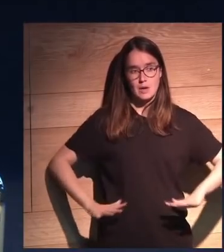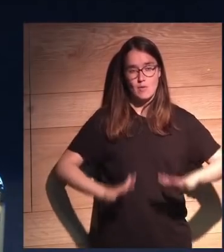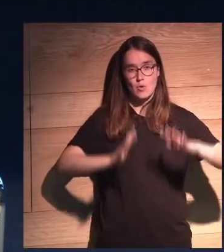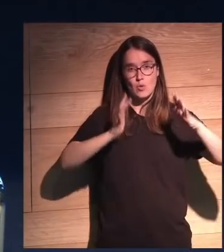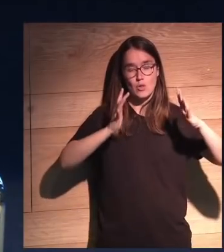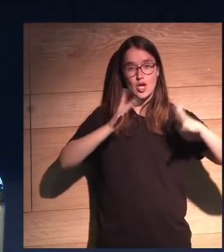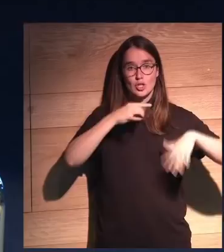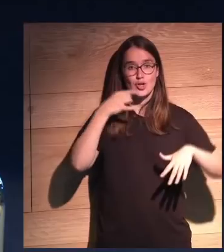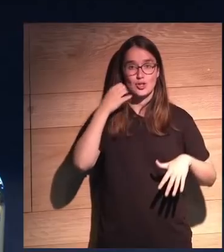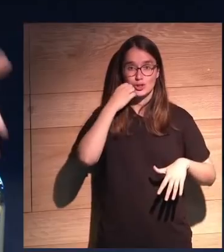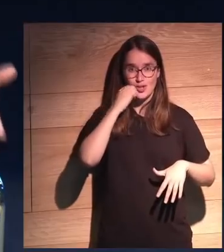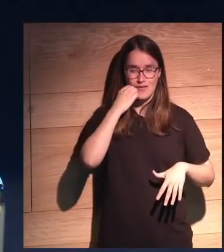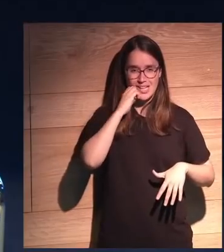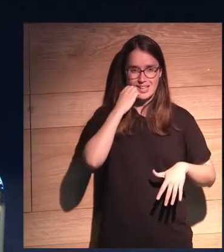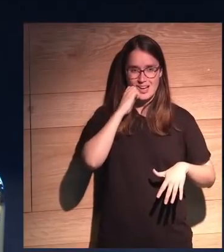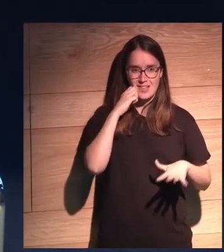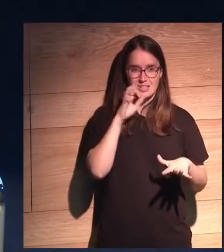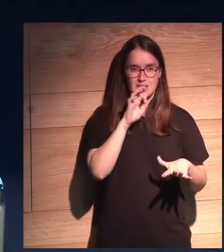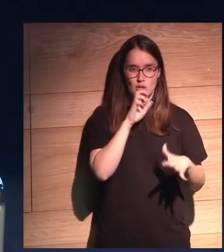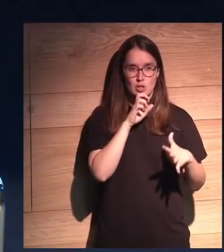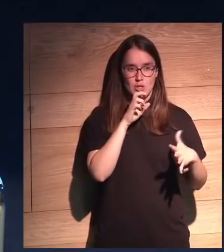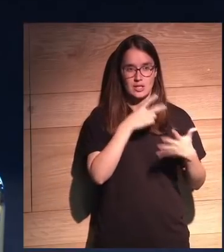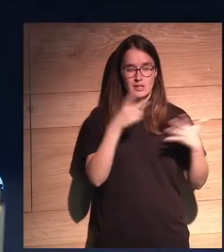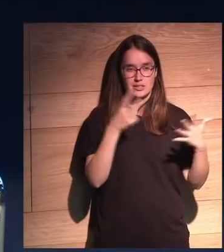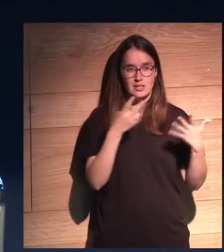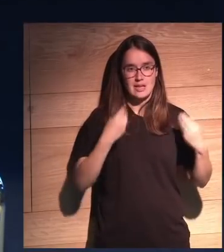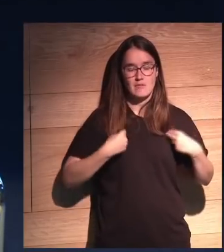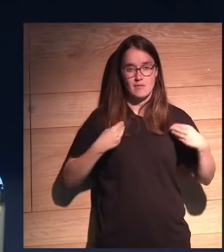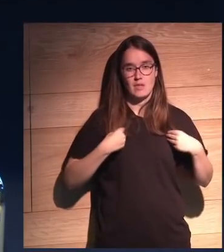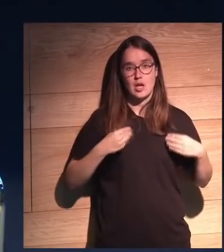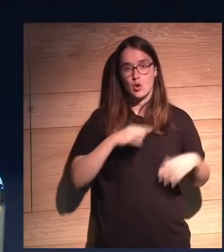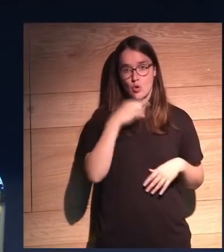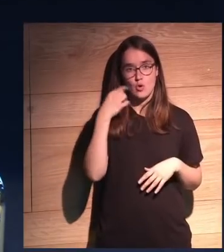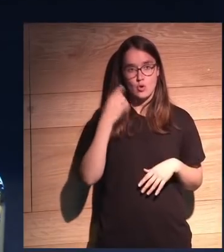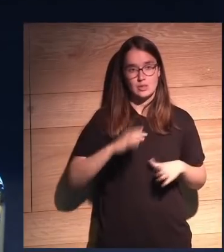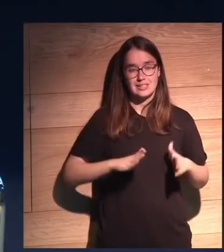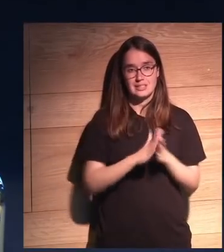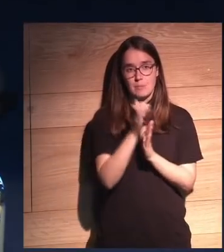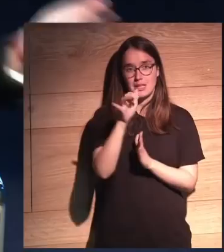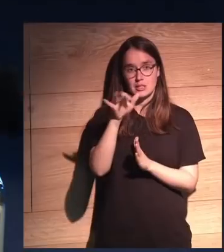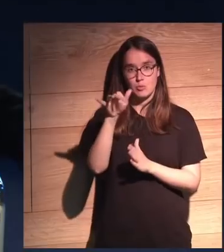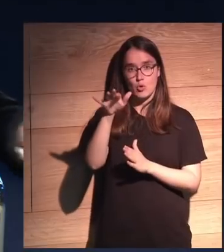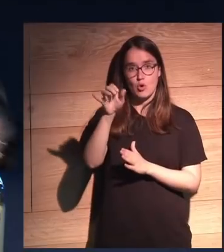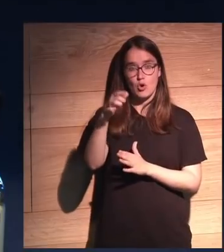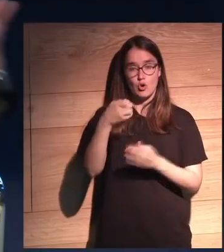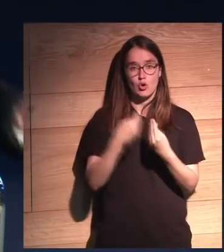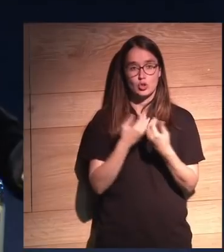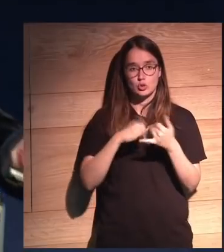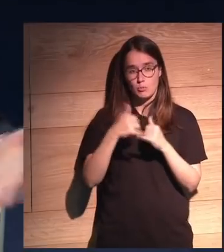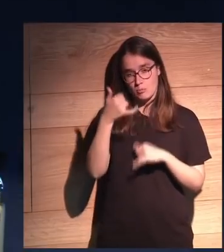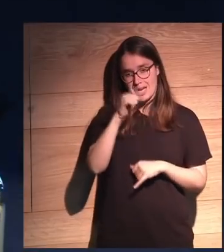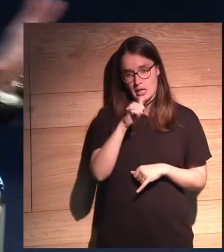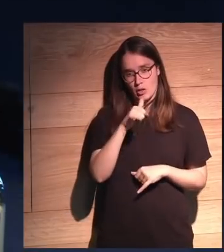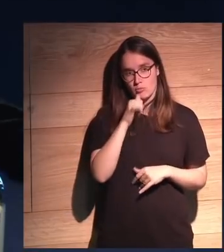francesa soviética del 17. Ella vivía en ese momento en San Petersburgo con su marido. Huyen, son de